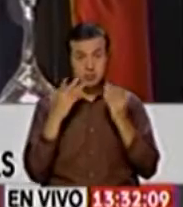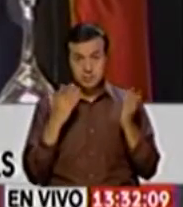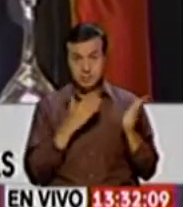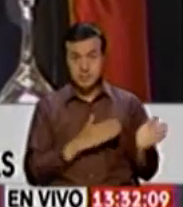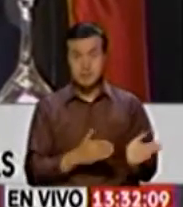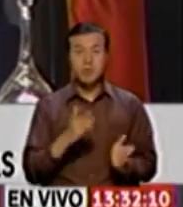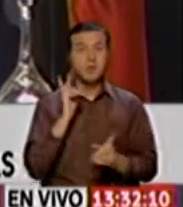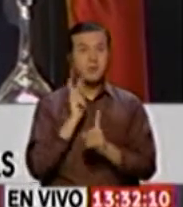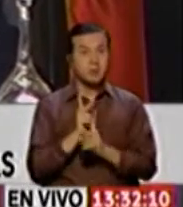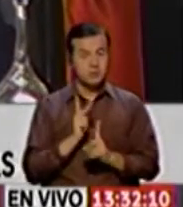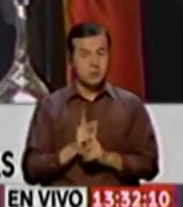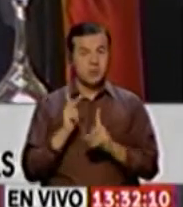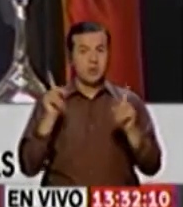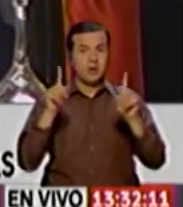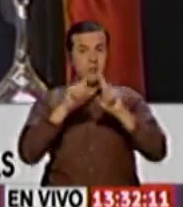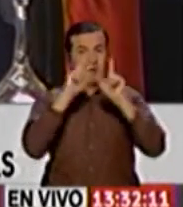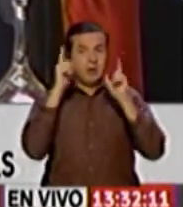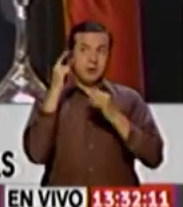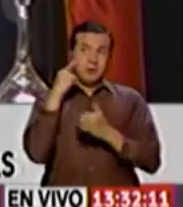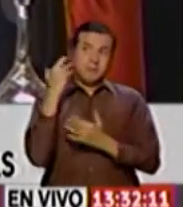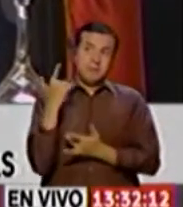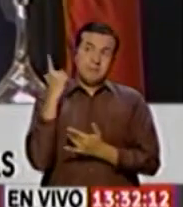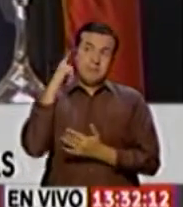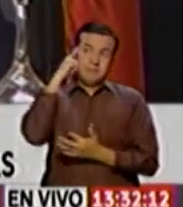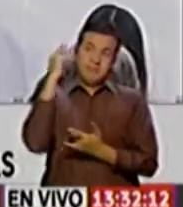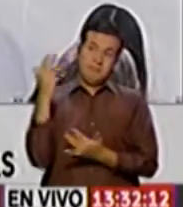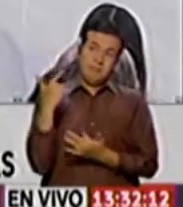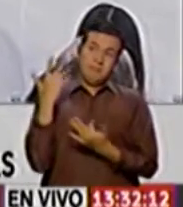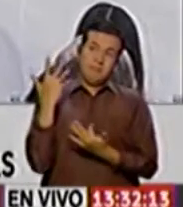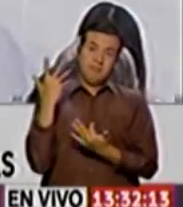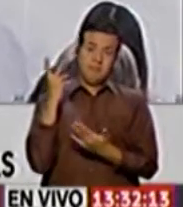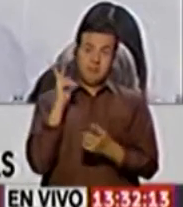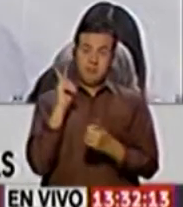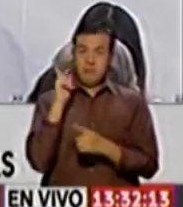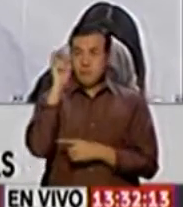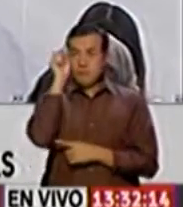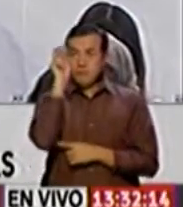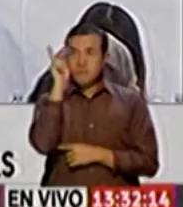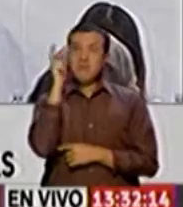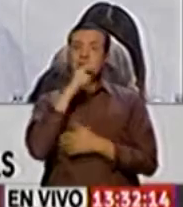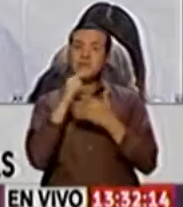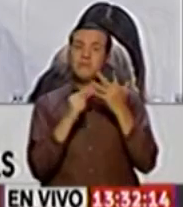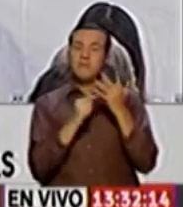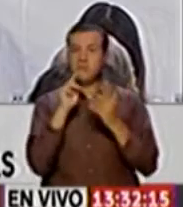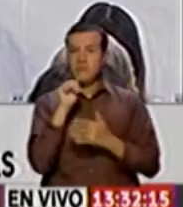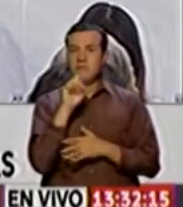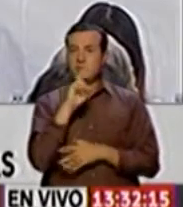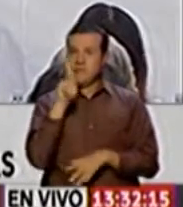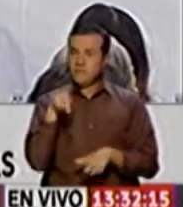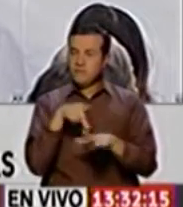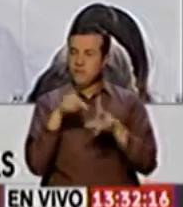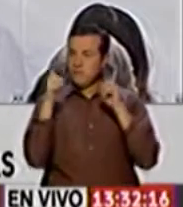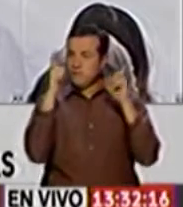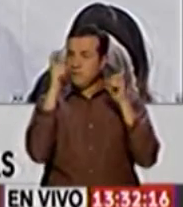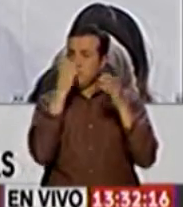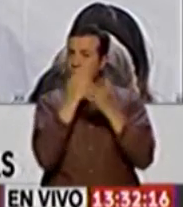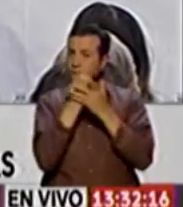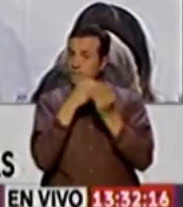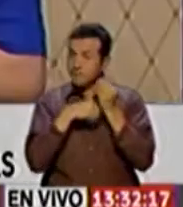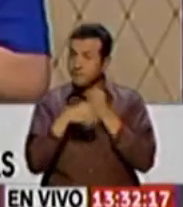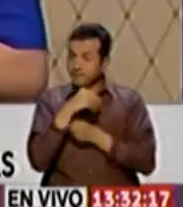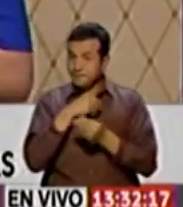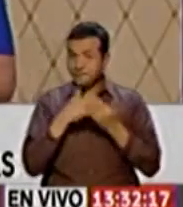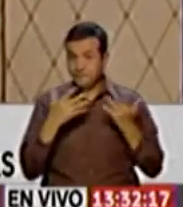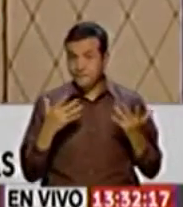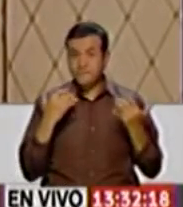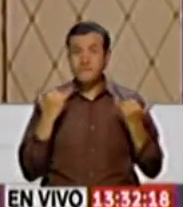aquellas señales que el sector esperaba del actual gobierno, según el punto de vista de Bian de Maino, especialista en regulación económica e inversiones.